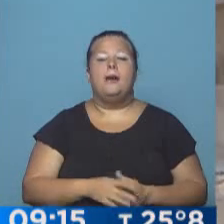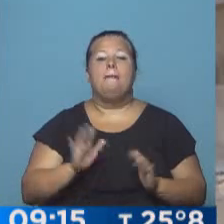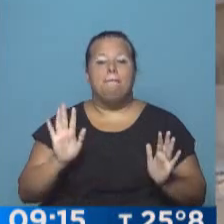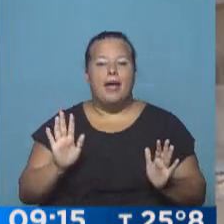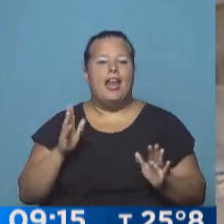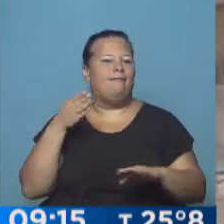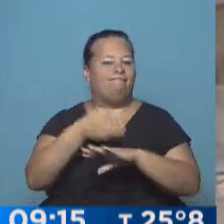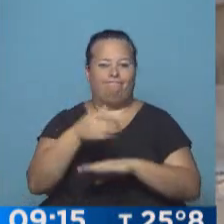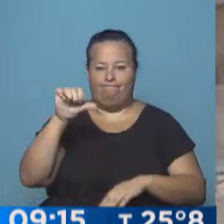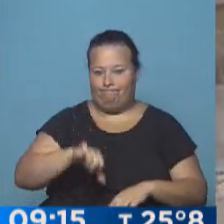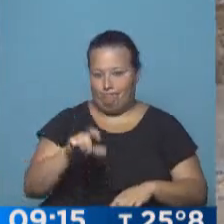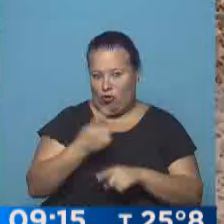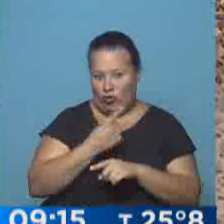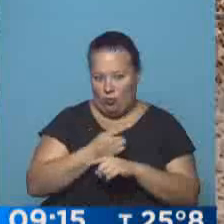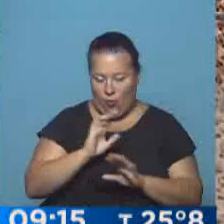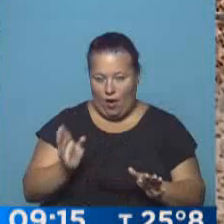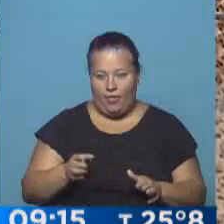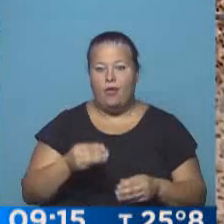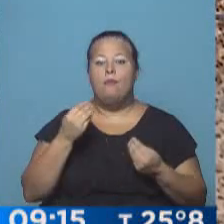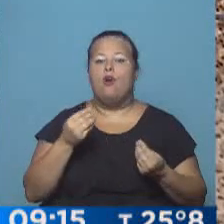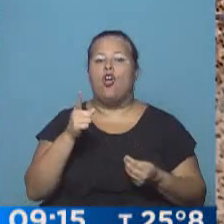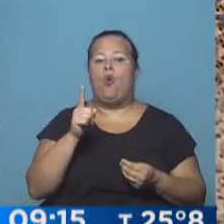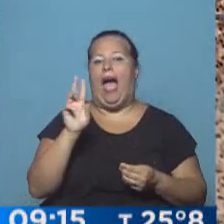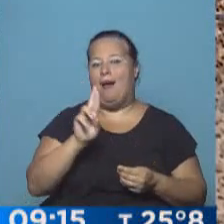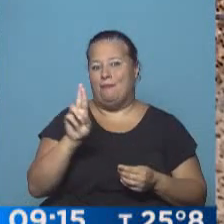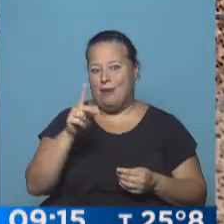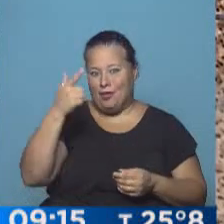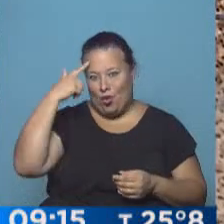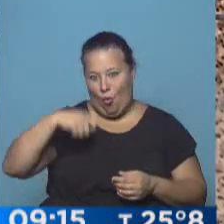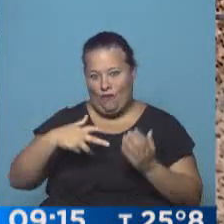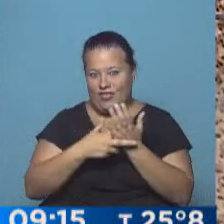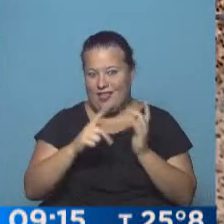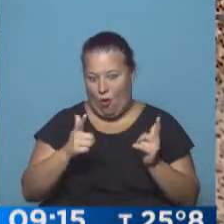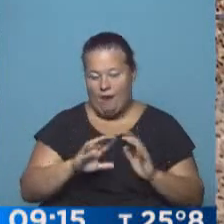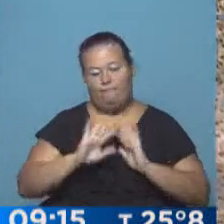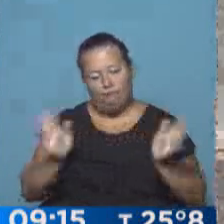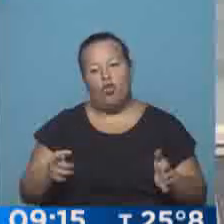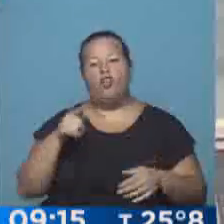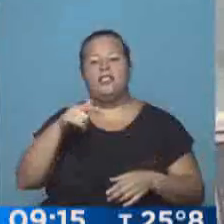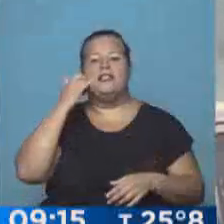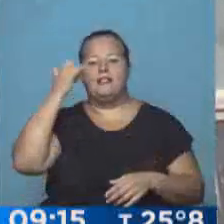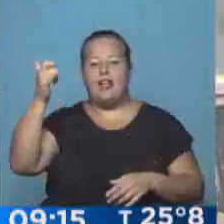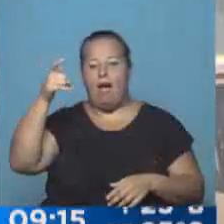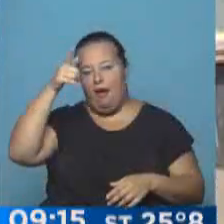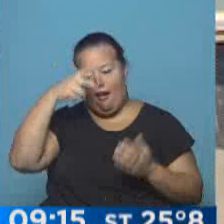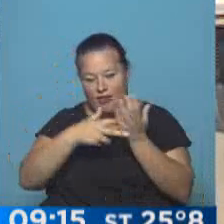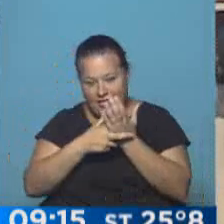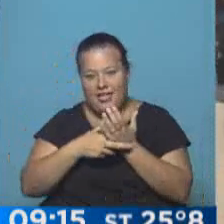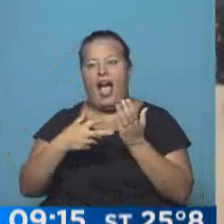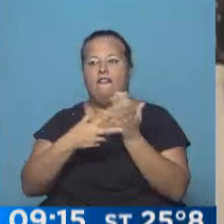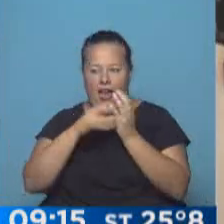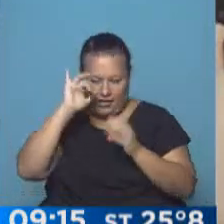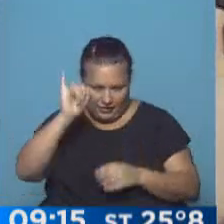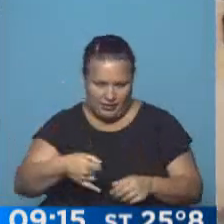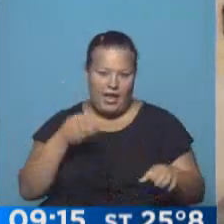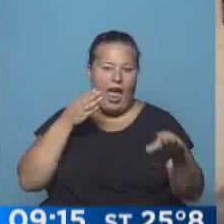pero no puede ingresar a la vivienda porque no tenían permiso de un fiscal. Así es que llama al fiscal, el fiscal permite